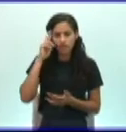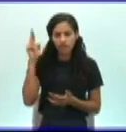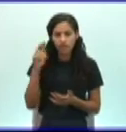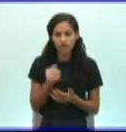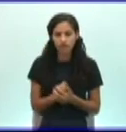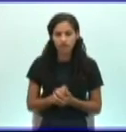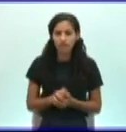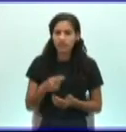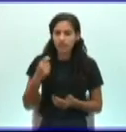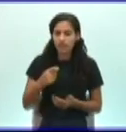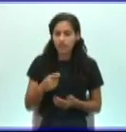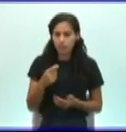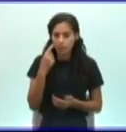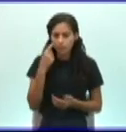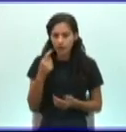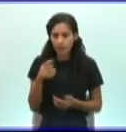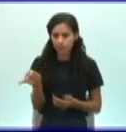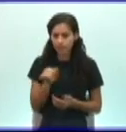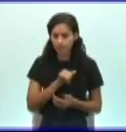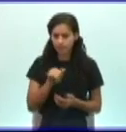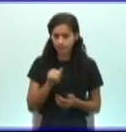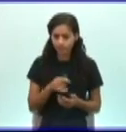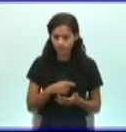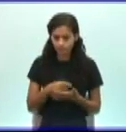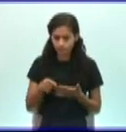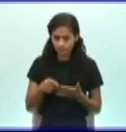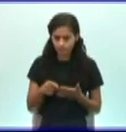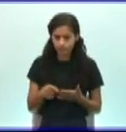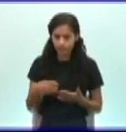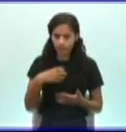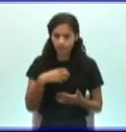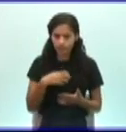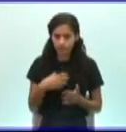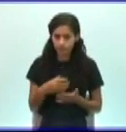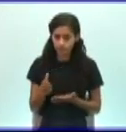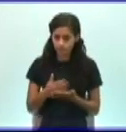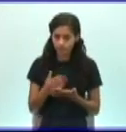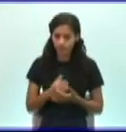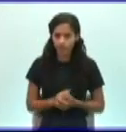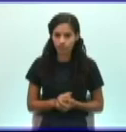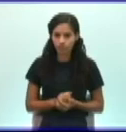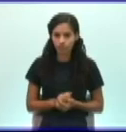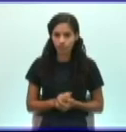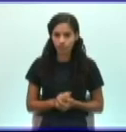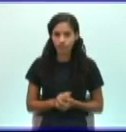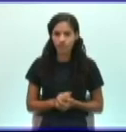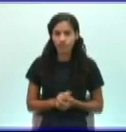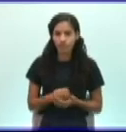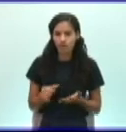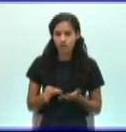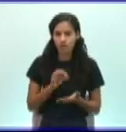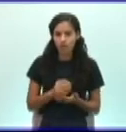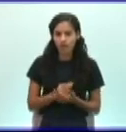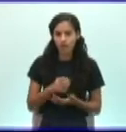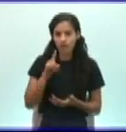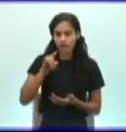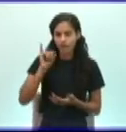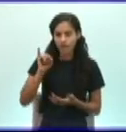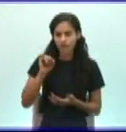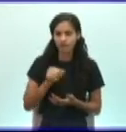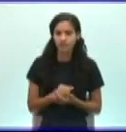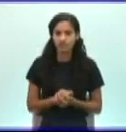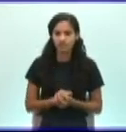que deben seguir el modelo caligráfico que les ofrece el cuaderno. En la página